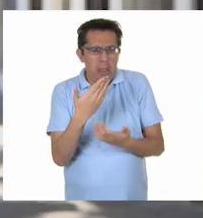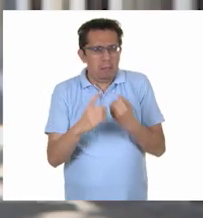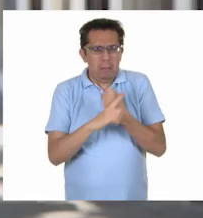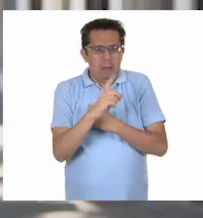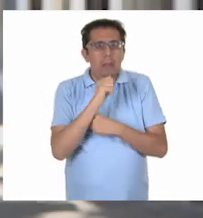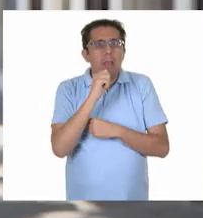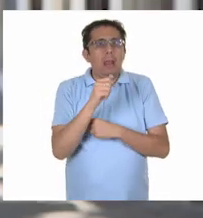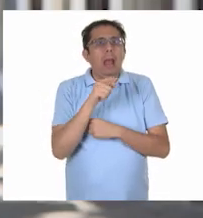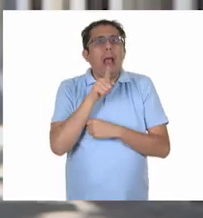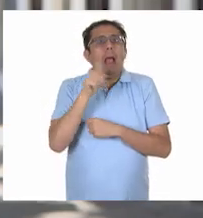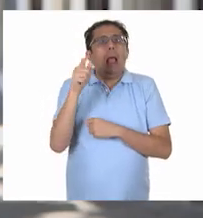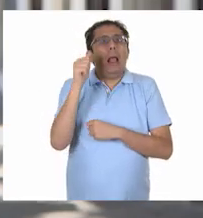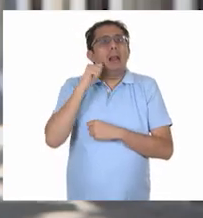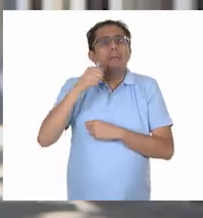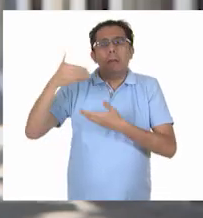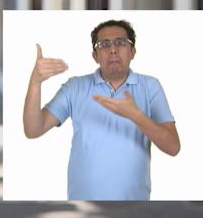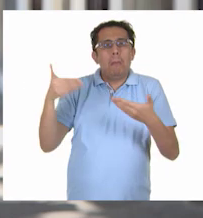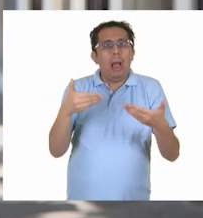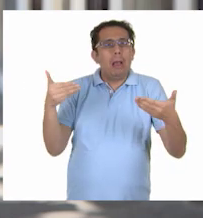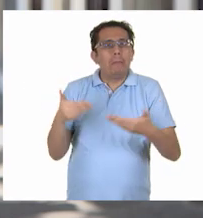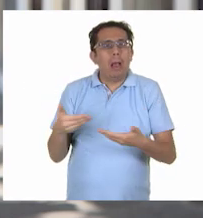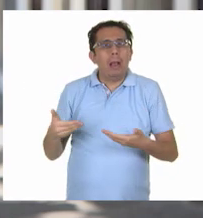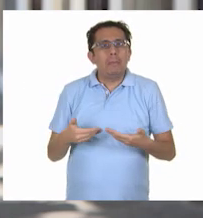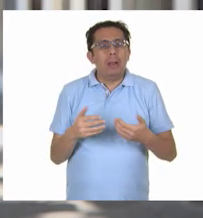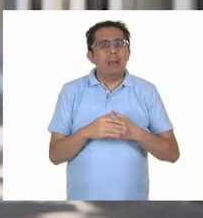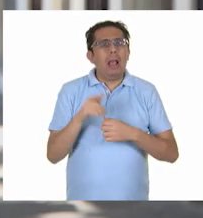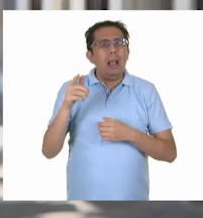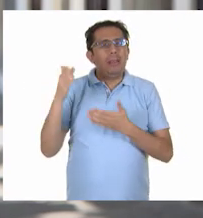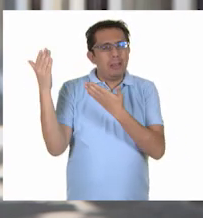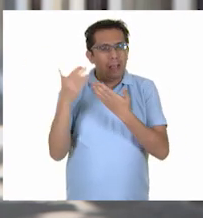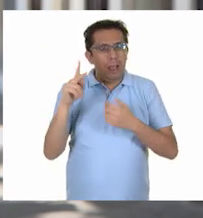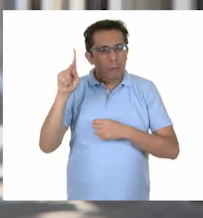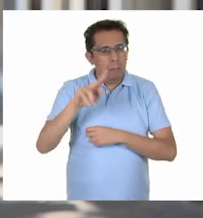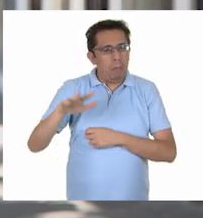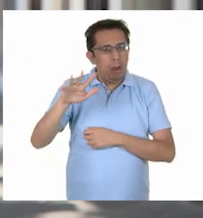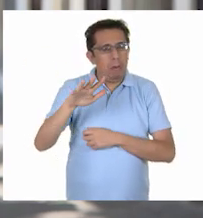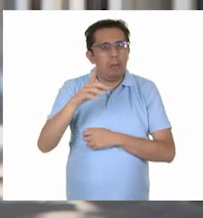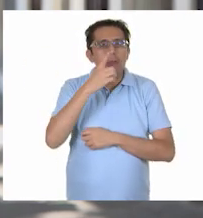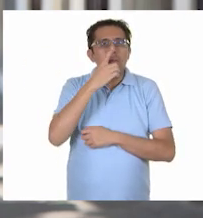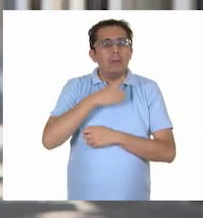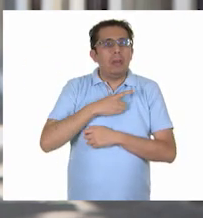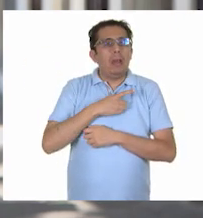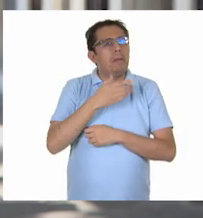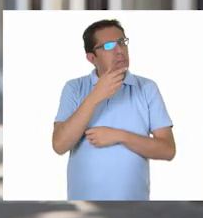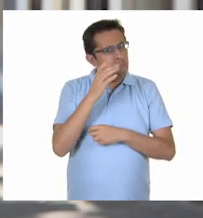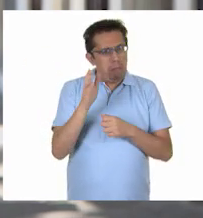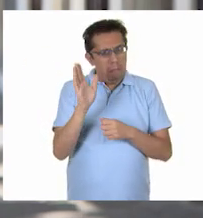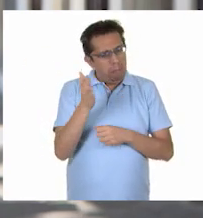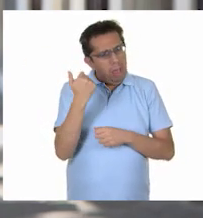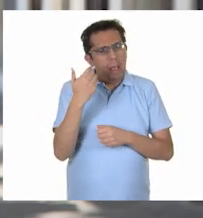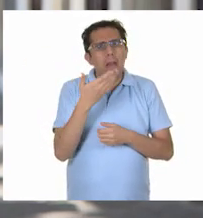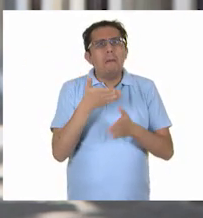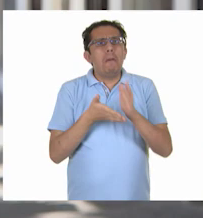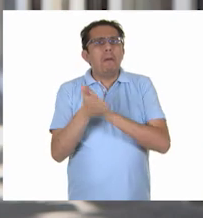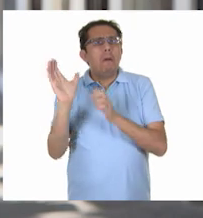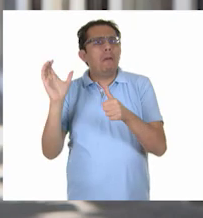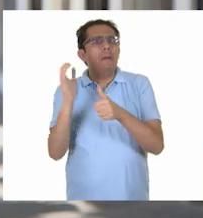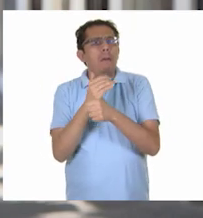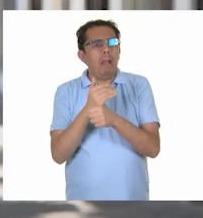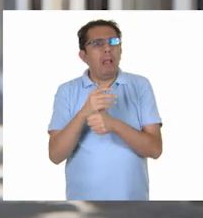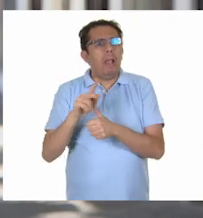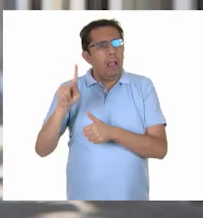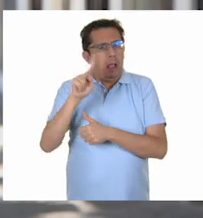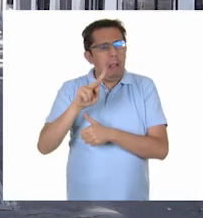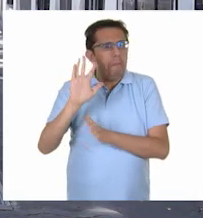presentara. Entonces llegábamos a los pueblos y siempre me decía, a ver, vamos a la cantina, llegando a cualquier pueblo, ¿eh? Y